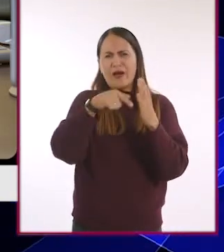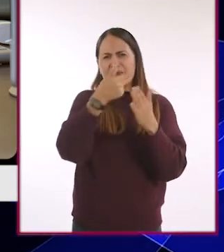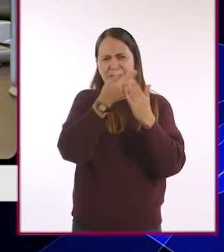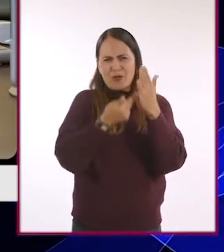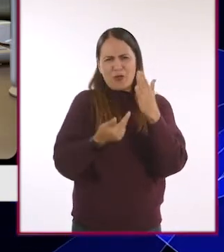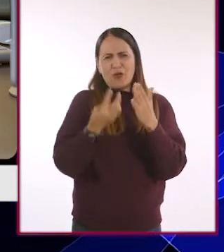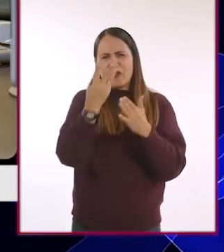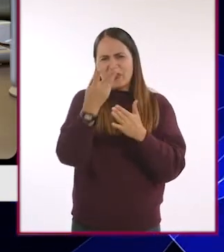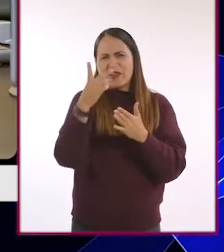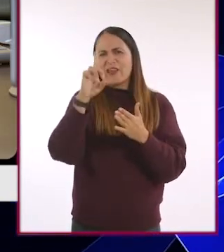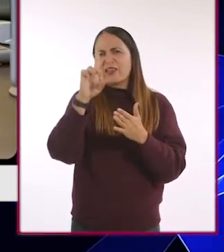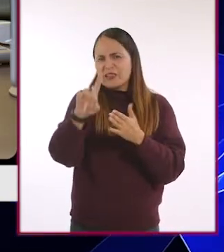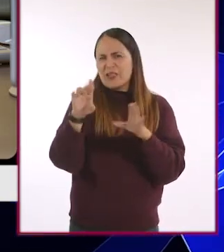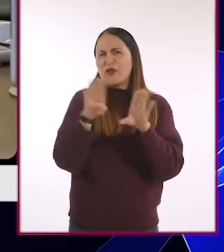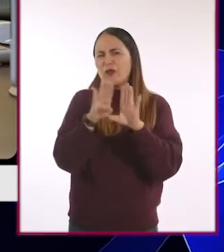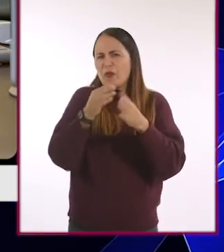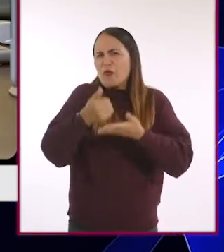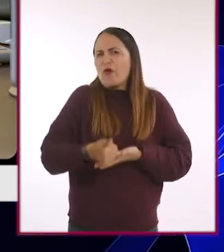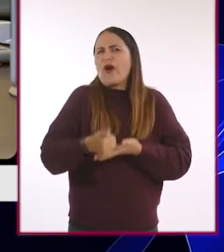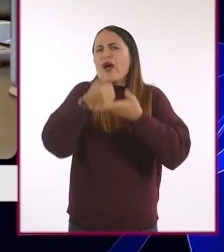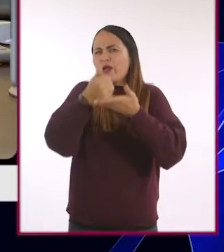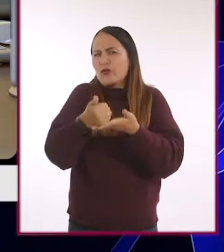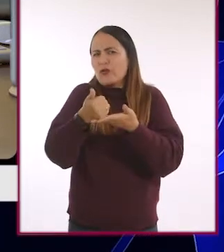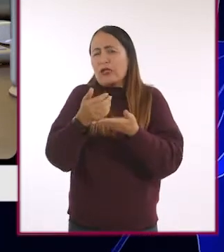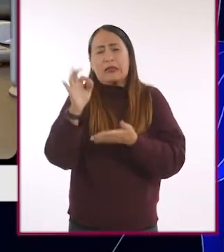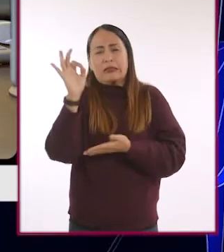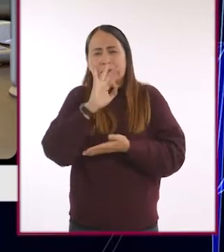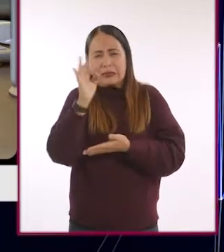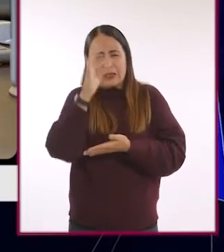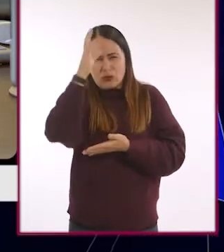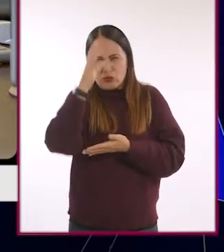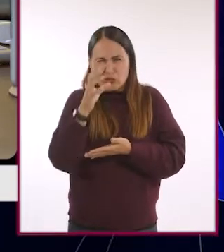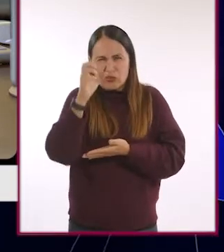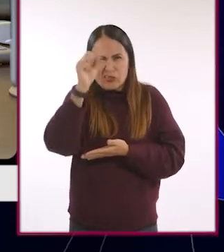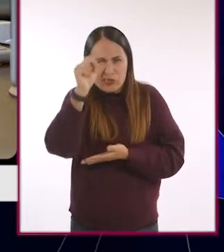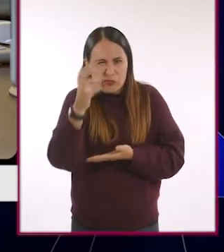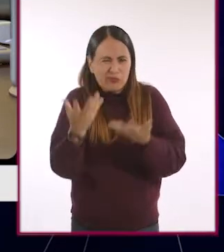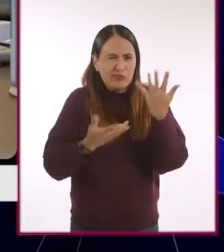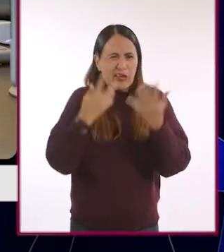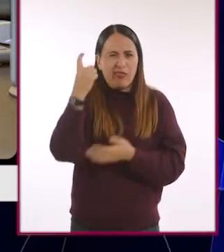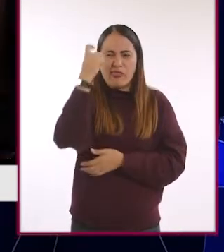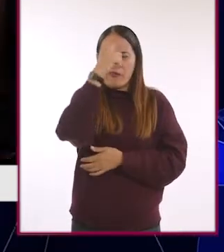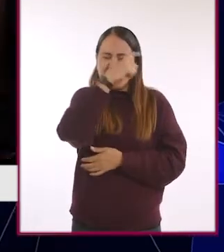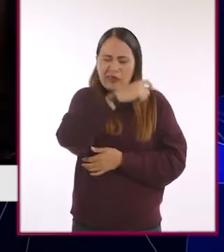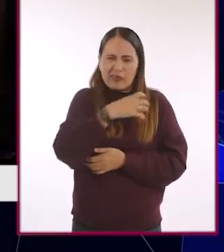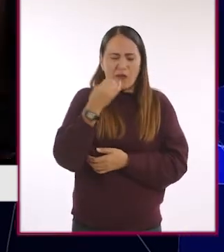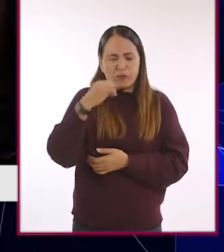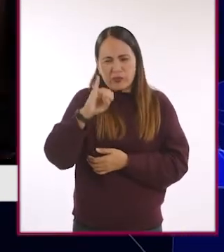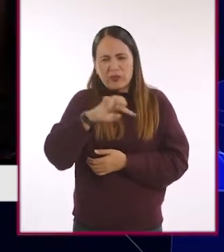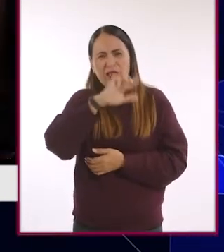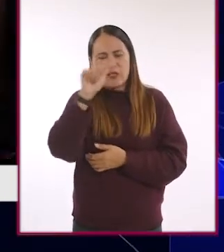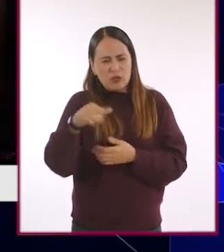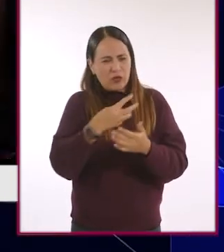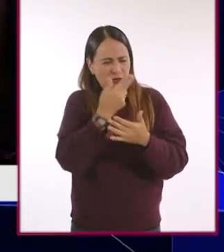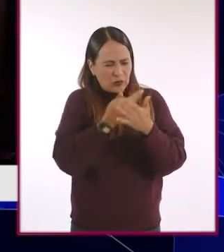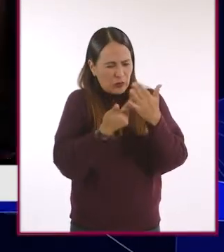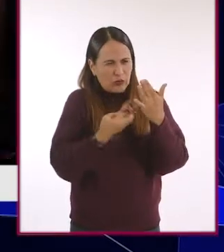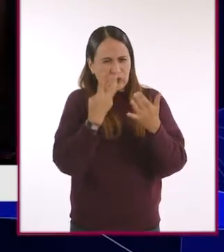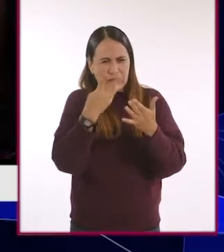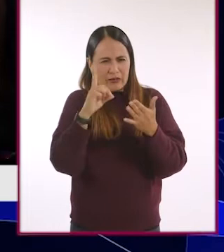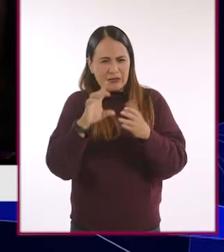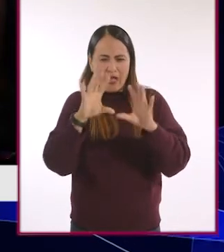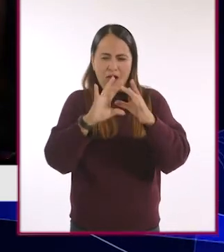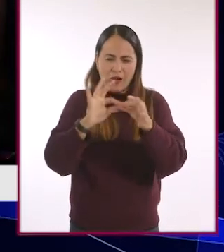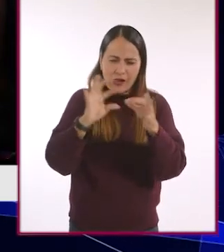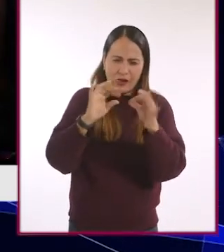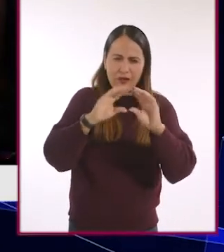es una gran herramienta para explicar a lo mejor conceptos que pueden parecer muy complejos. Sí, totalmente. Mira,